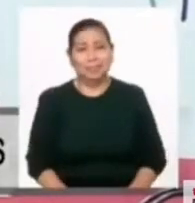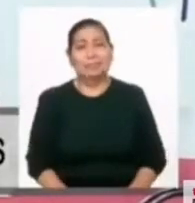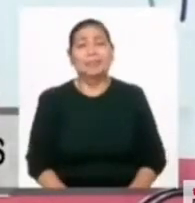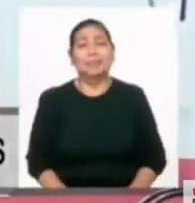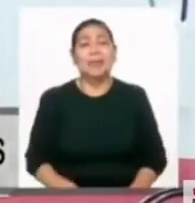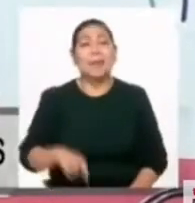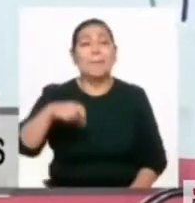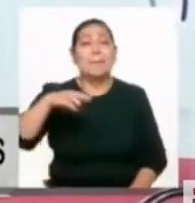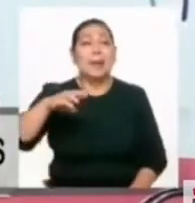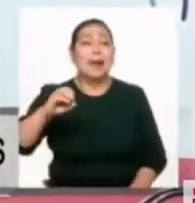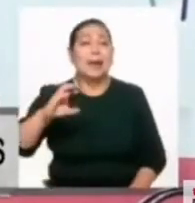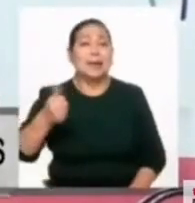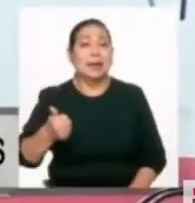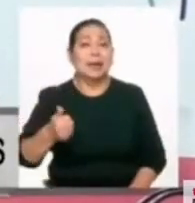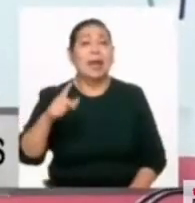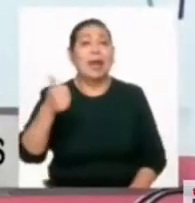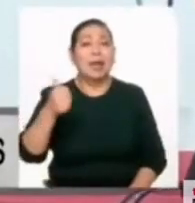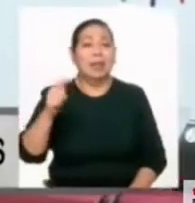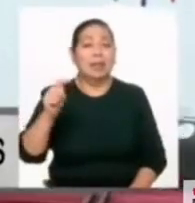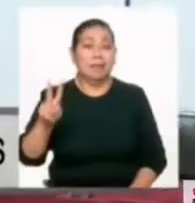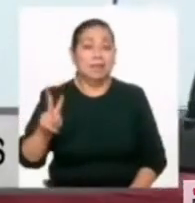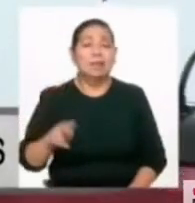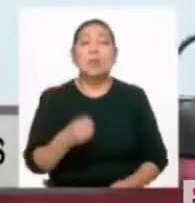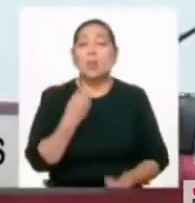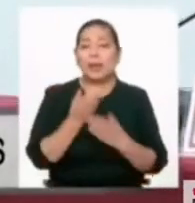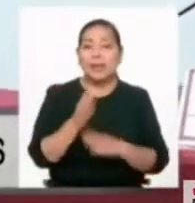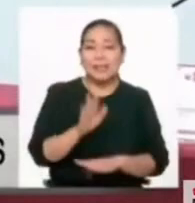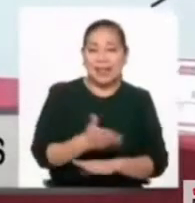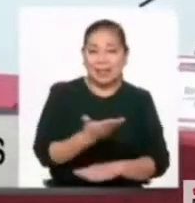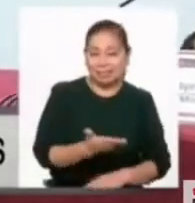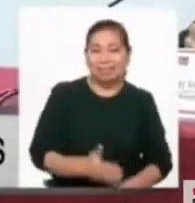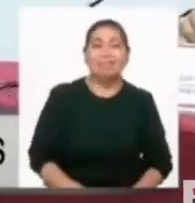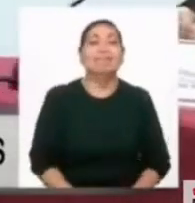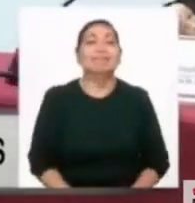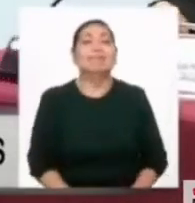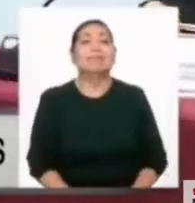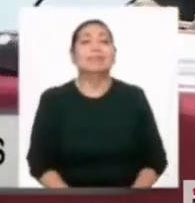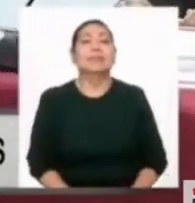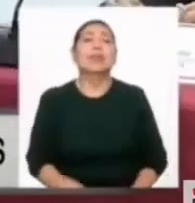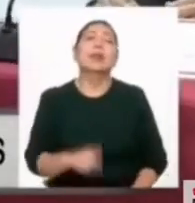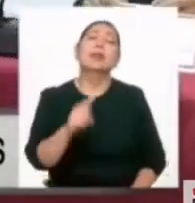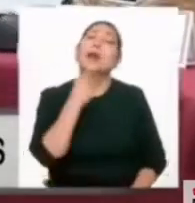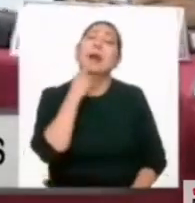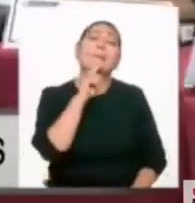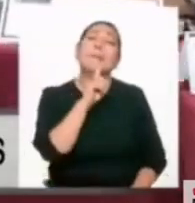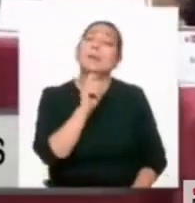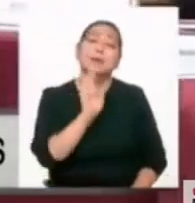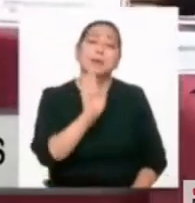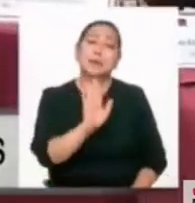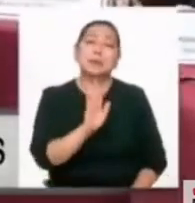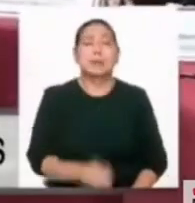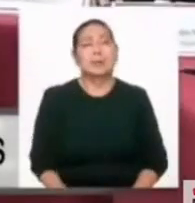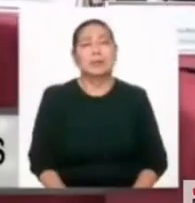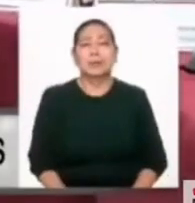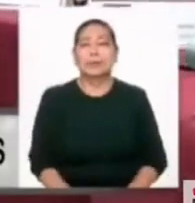Continuamos con Gormalca de ATV. Ministro, ¿qué tal? Muy buenas tardes. Ministro Torres, mi pregunta